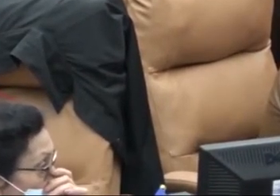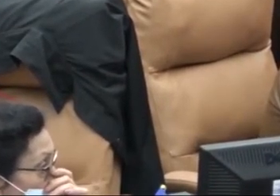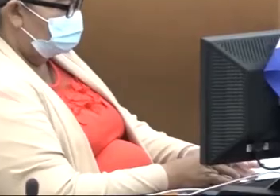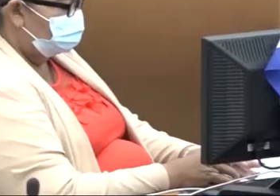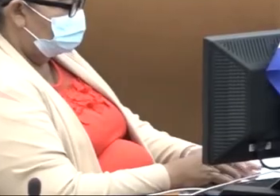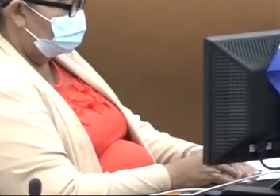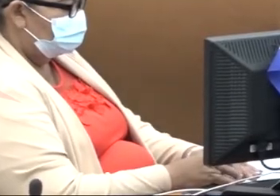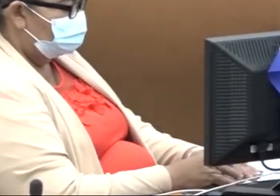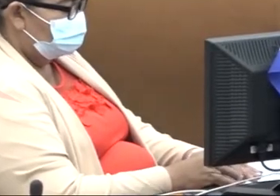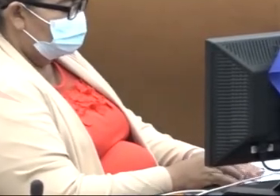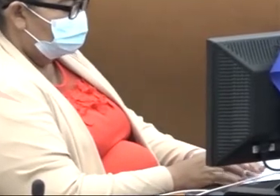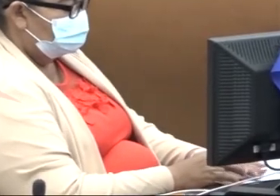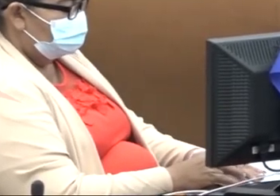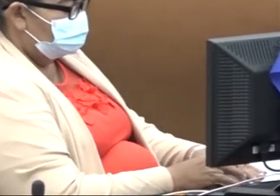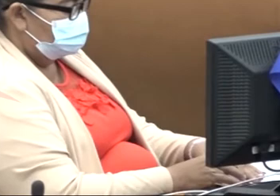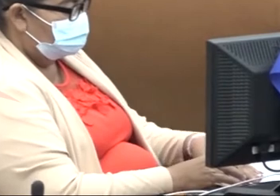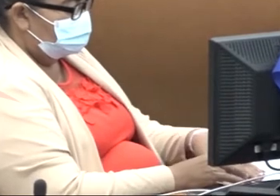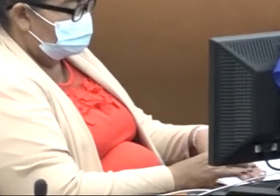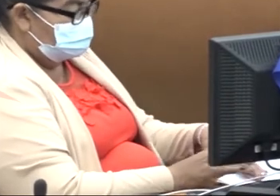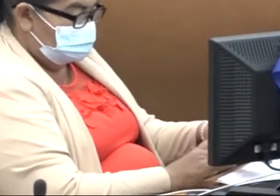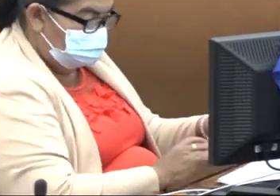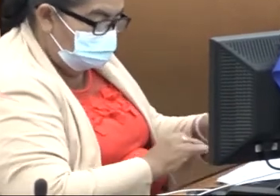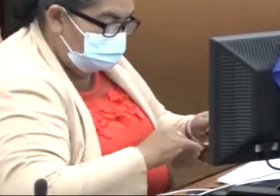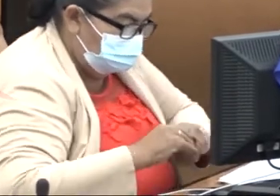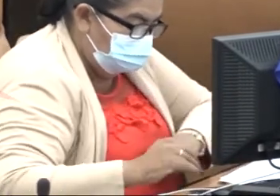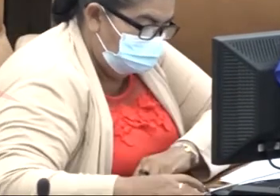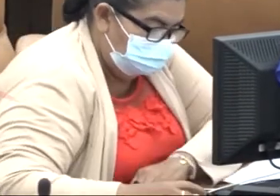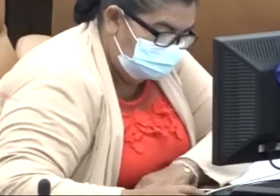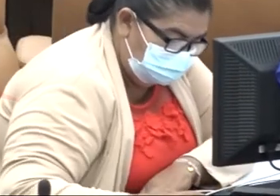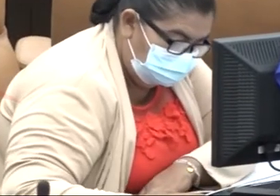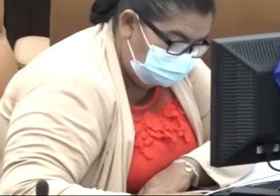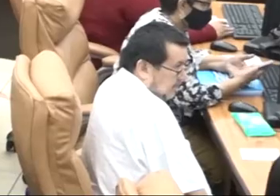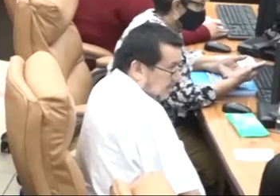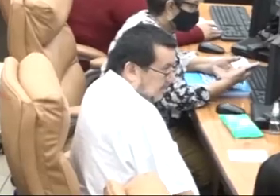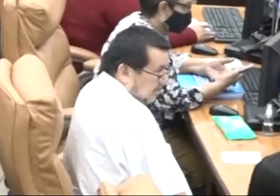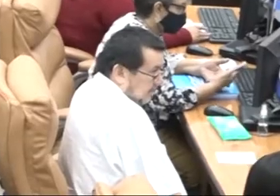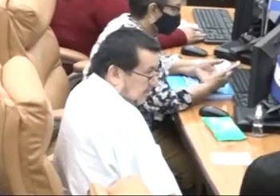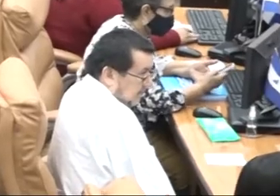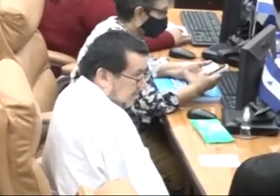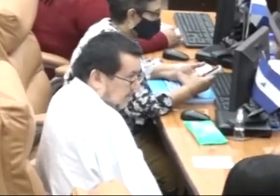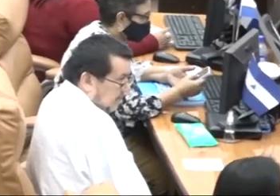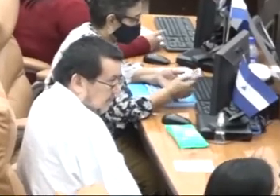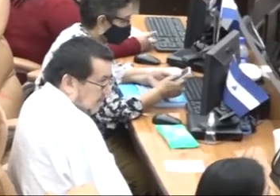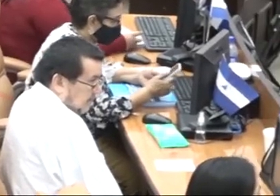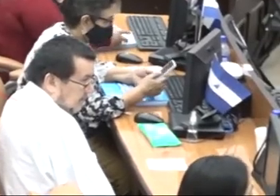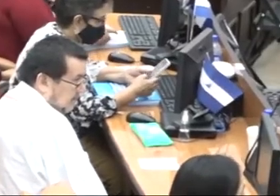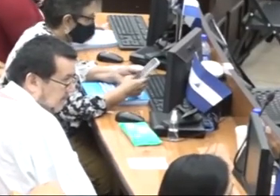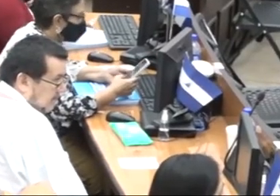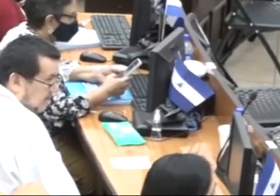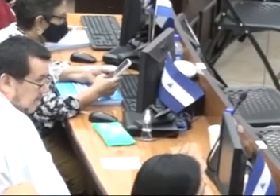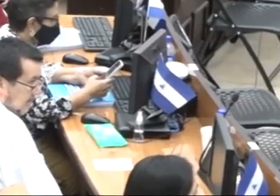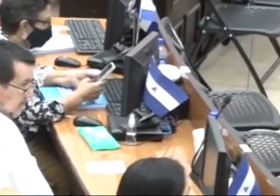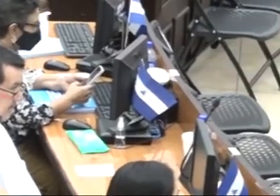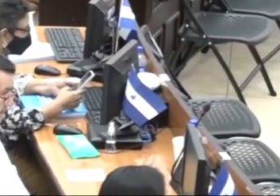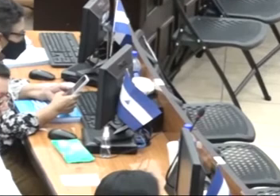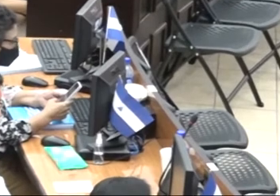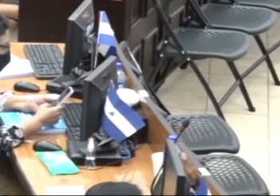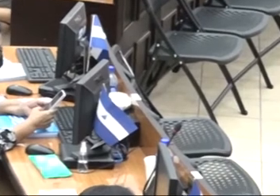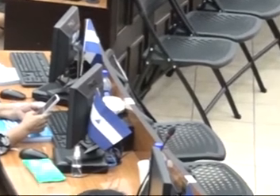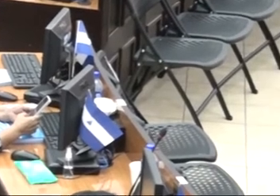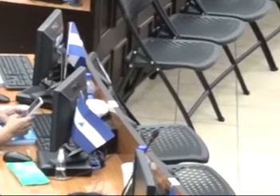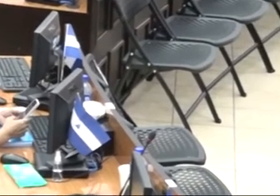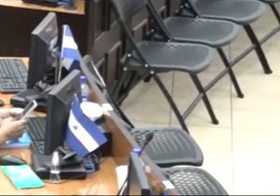de la República de Nicaragua, lo que se realizará a través de la Dirección General de Servicios Aduaneros, y